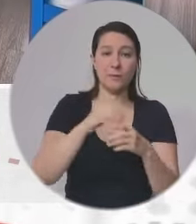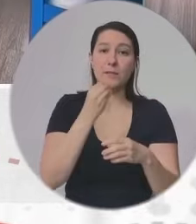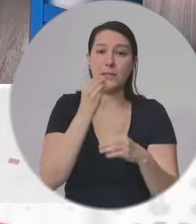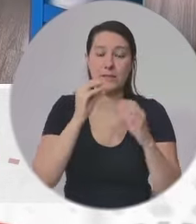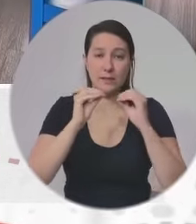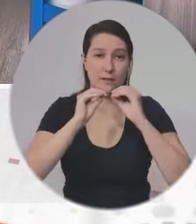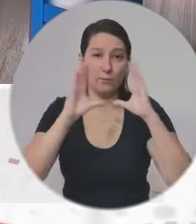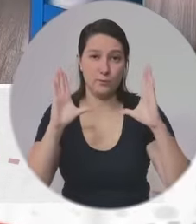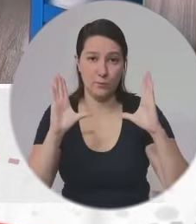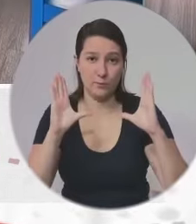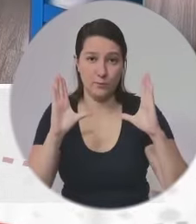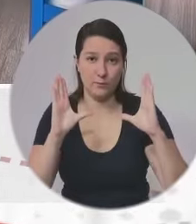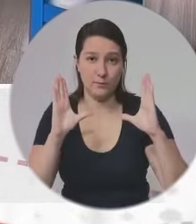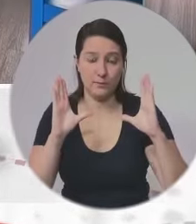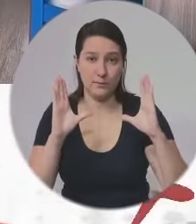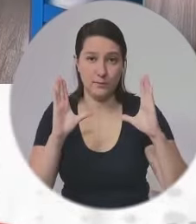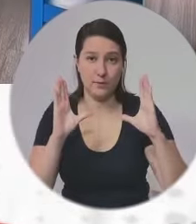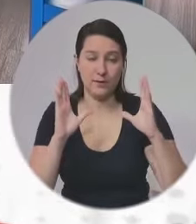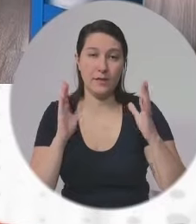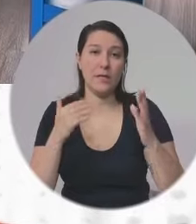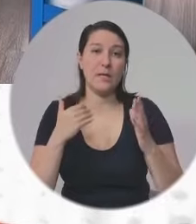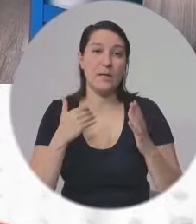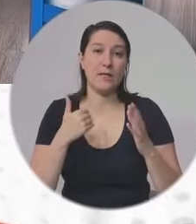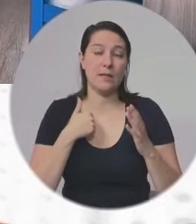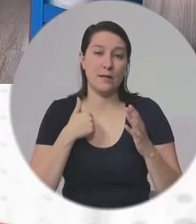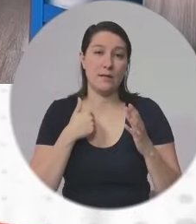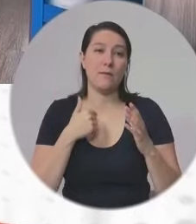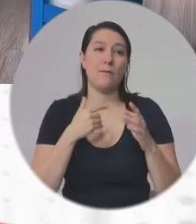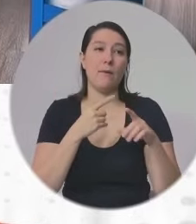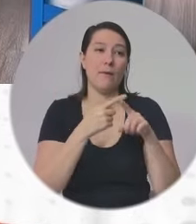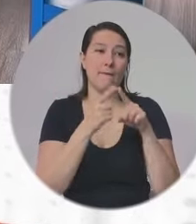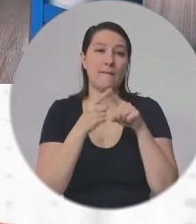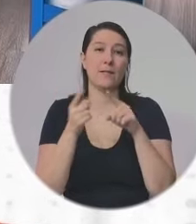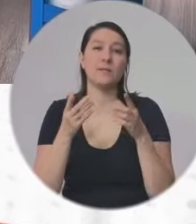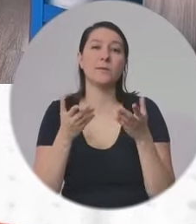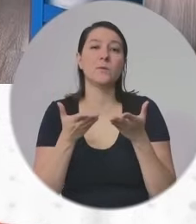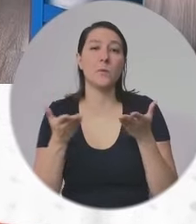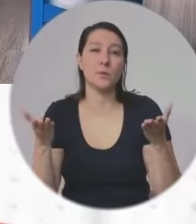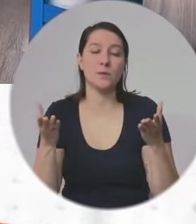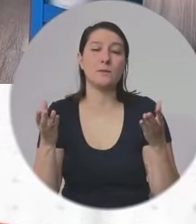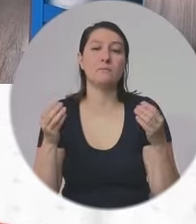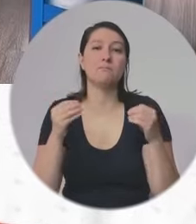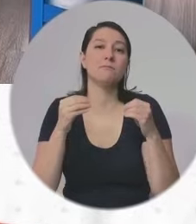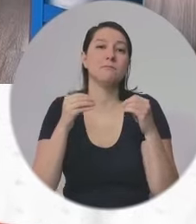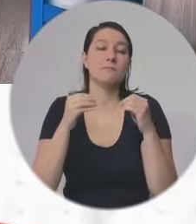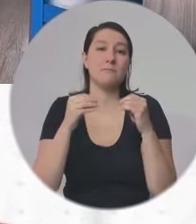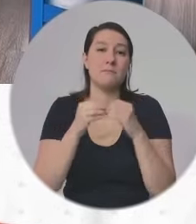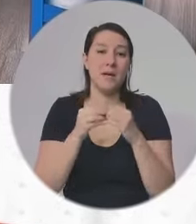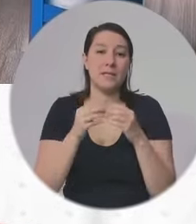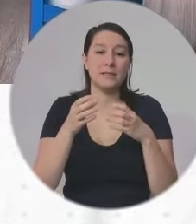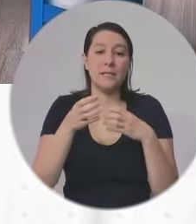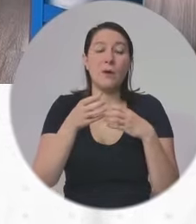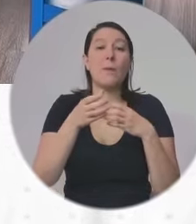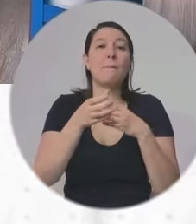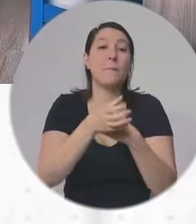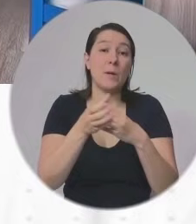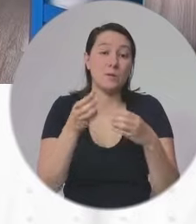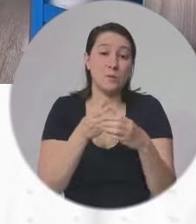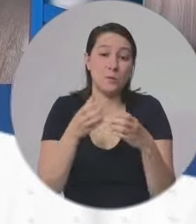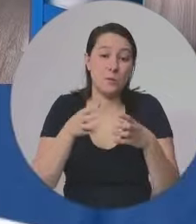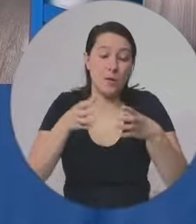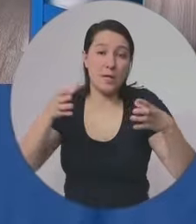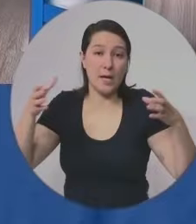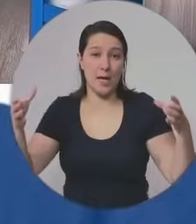otra otro tipo de amenidades dentro de las habitaciones habitaciones más amplias verdad Para que las personas puedan sentirse muy a